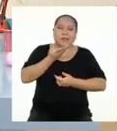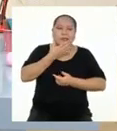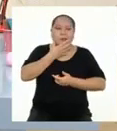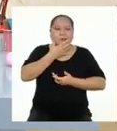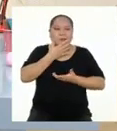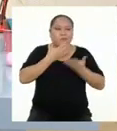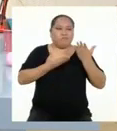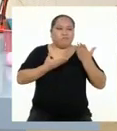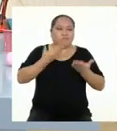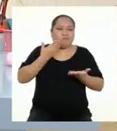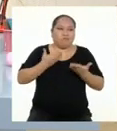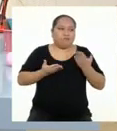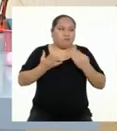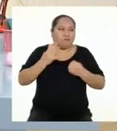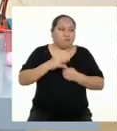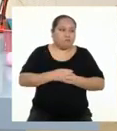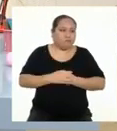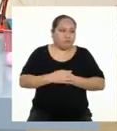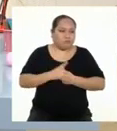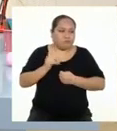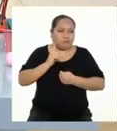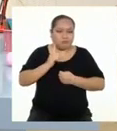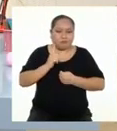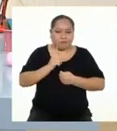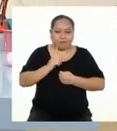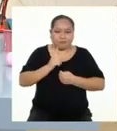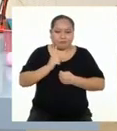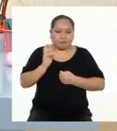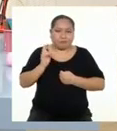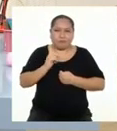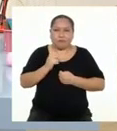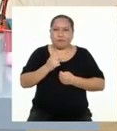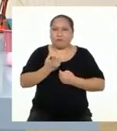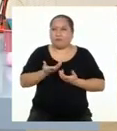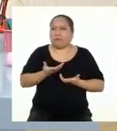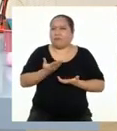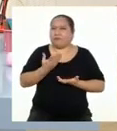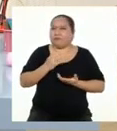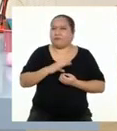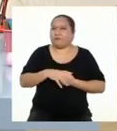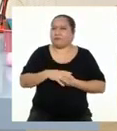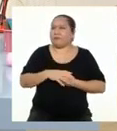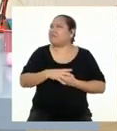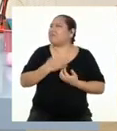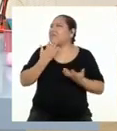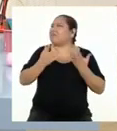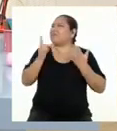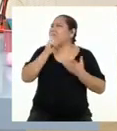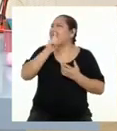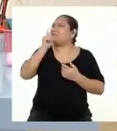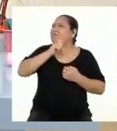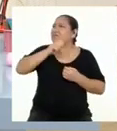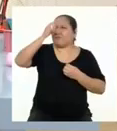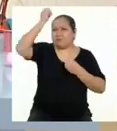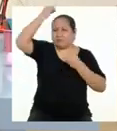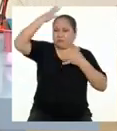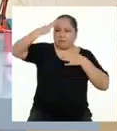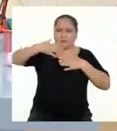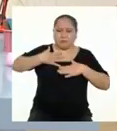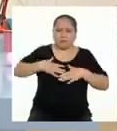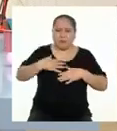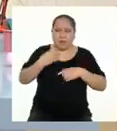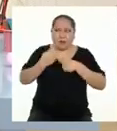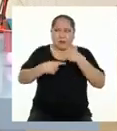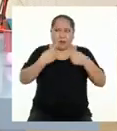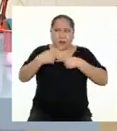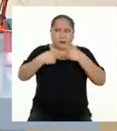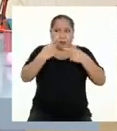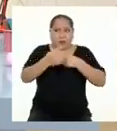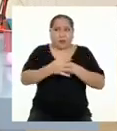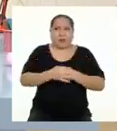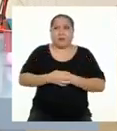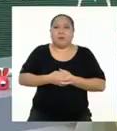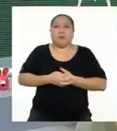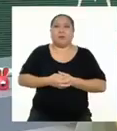que realicemos actividades que sean físicamente agotadoras, tal vez no es necesario bañarnos todos los